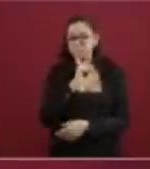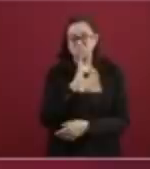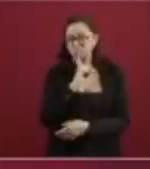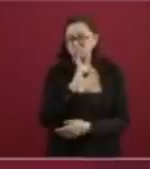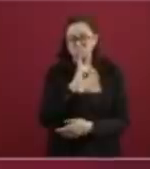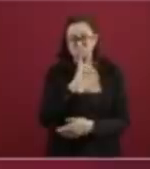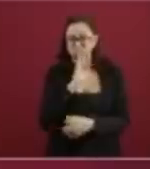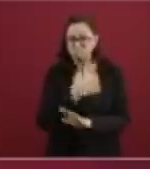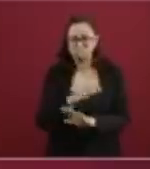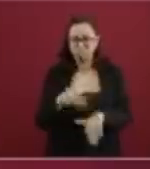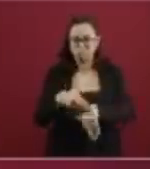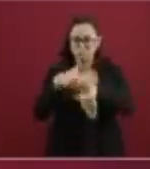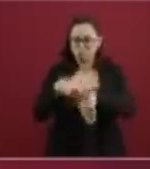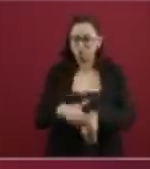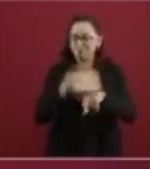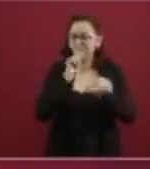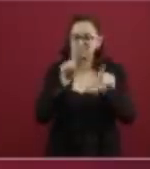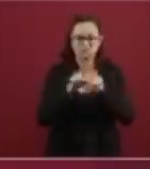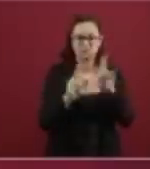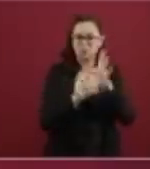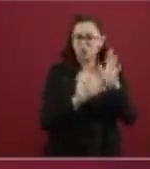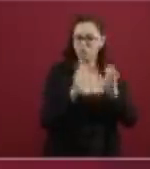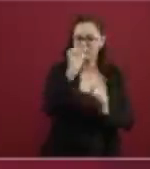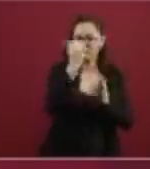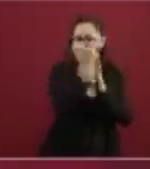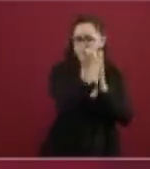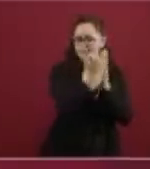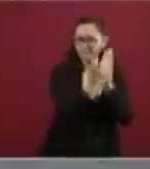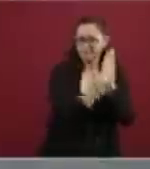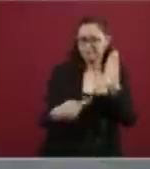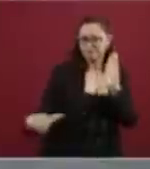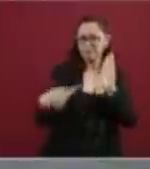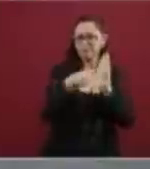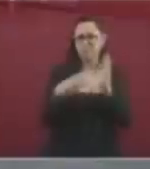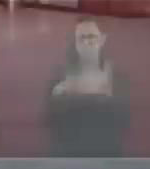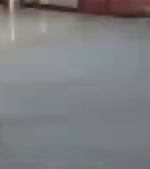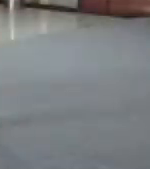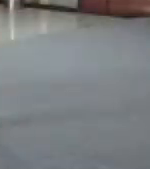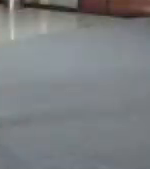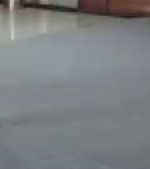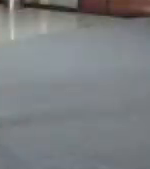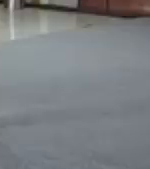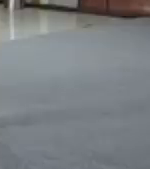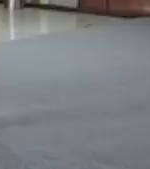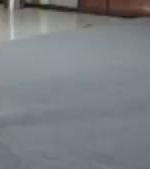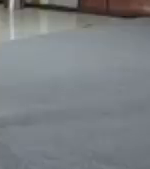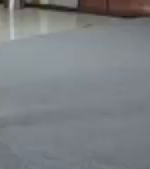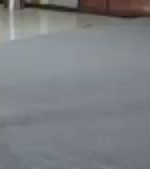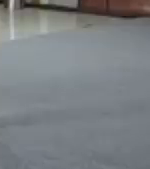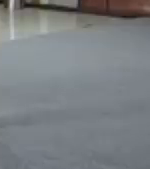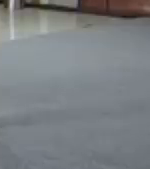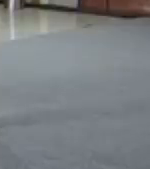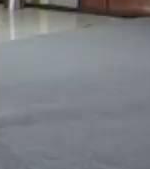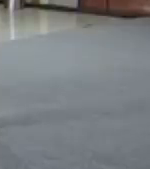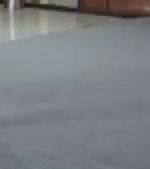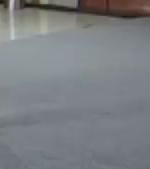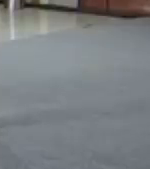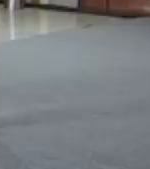principios constitucionales de no intervención y autodeterminación de los pueblos, pero sí